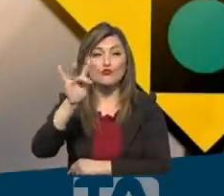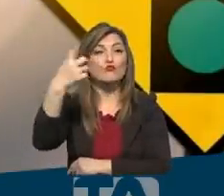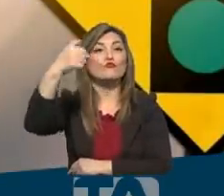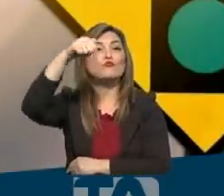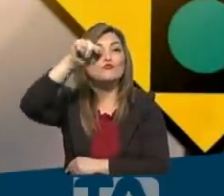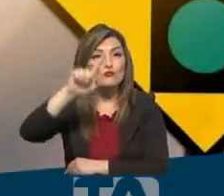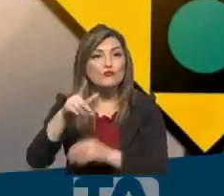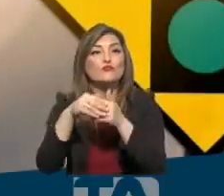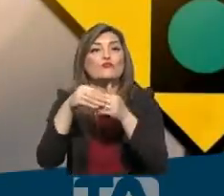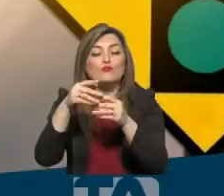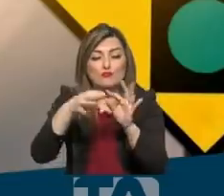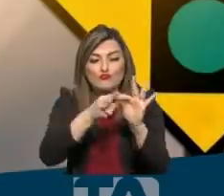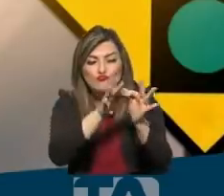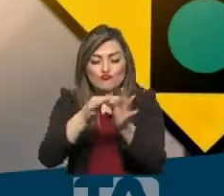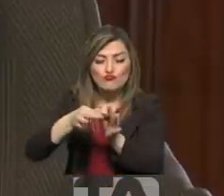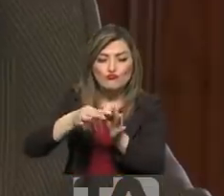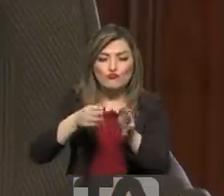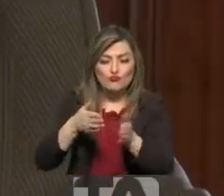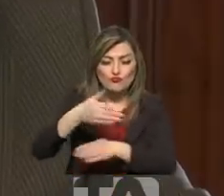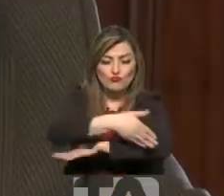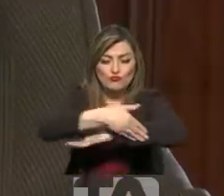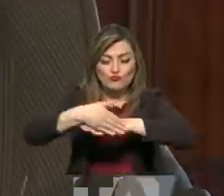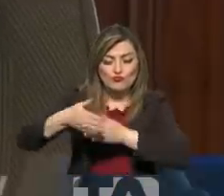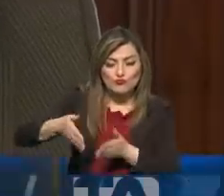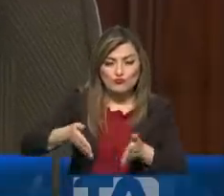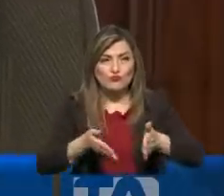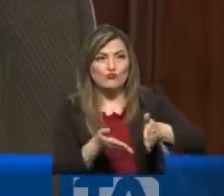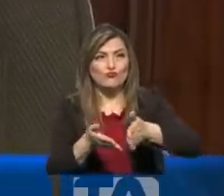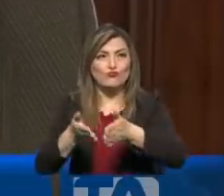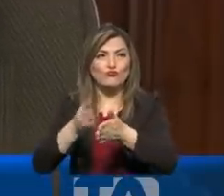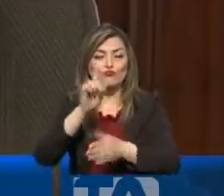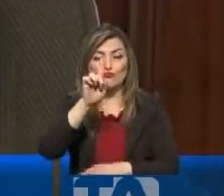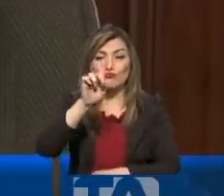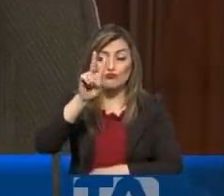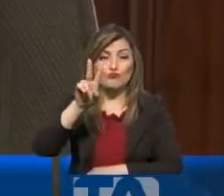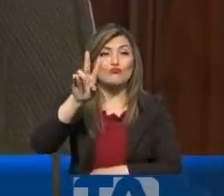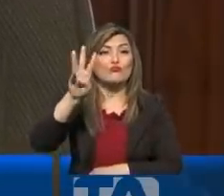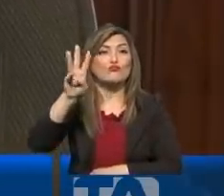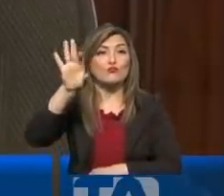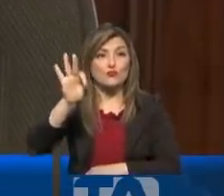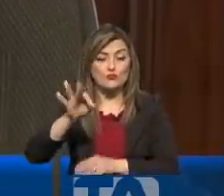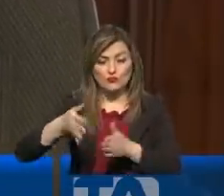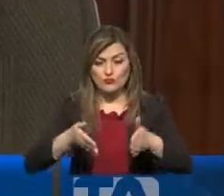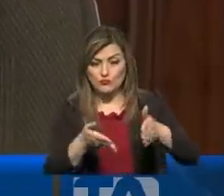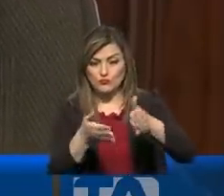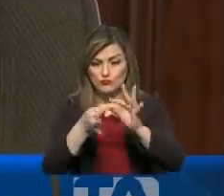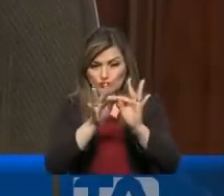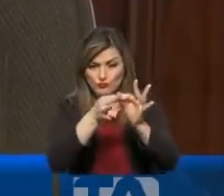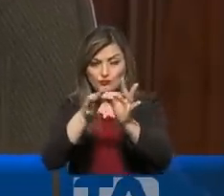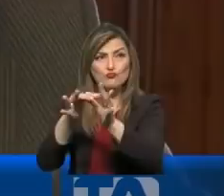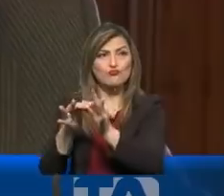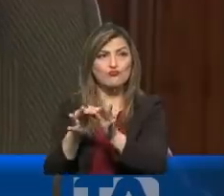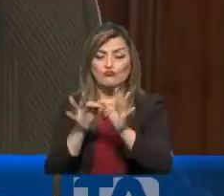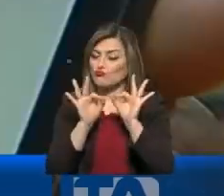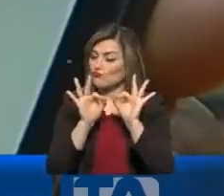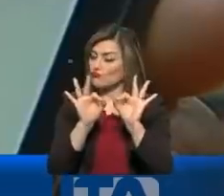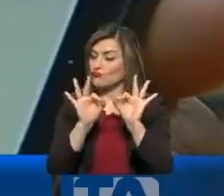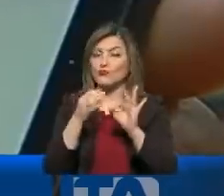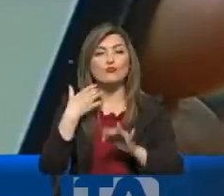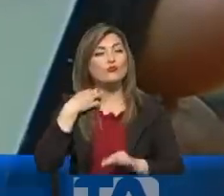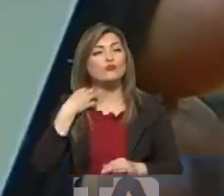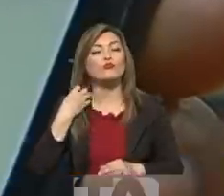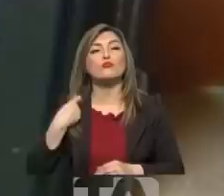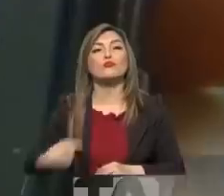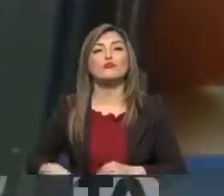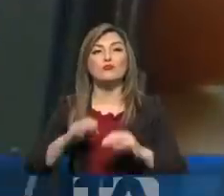mantenimiento rutinario de la red vial estatal. 1.269 kilómetros de la red vial estatal están en óptimo estado. En